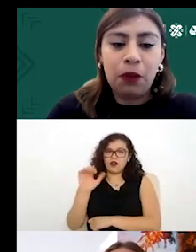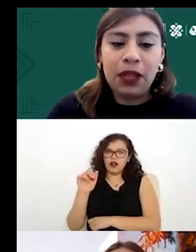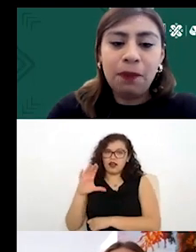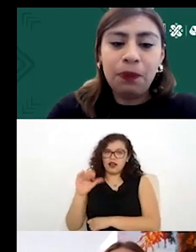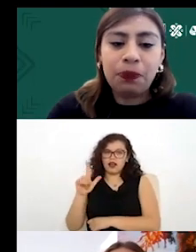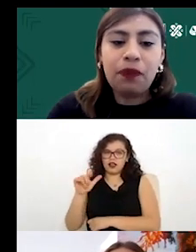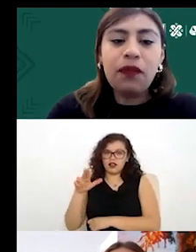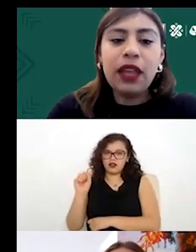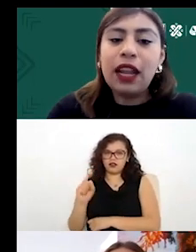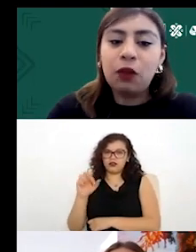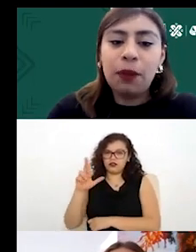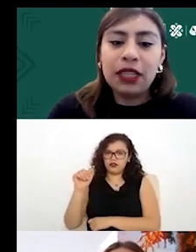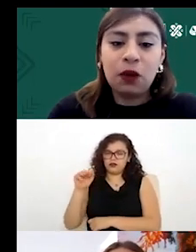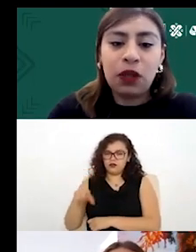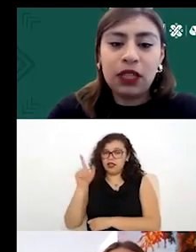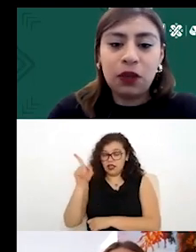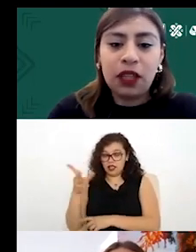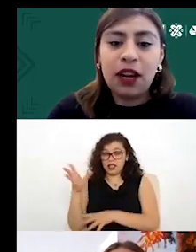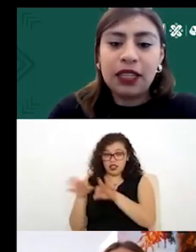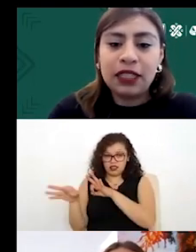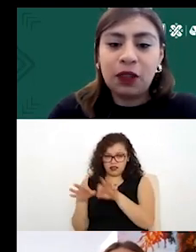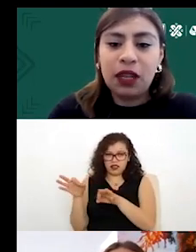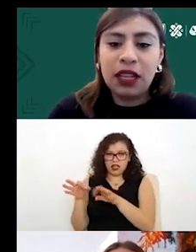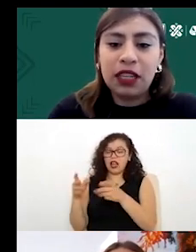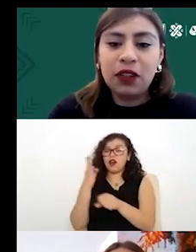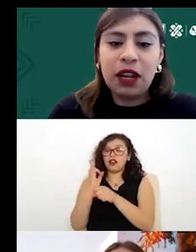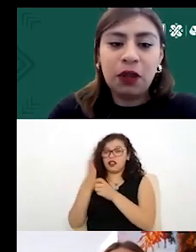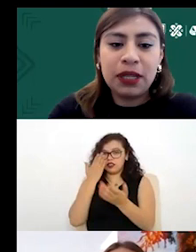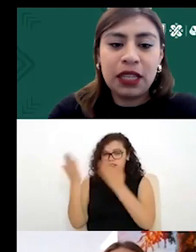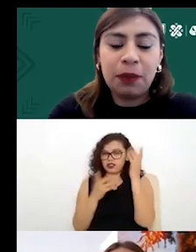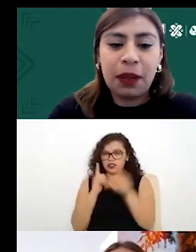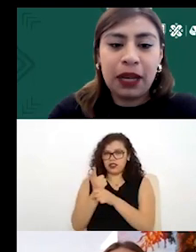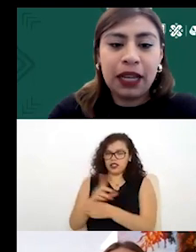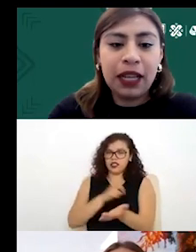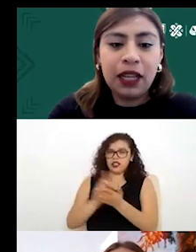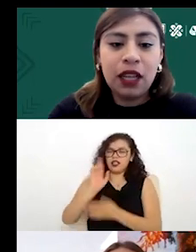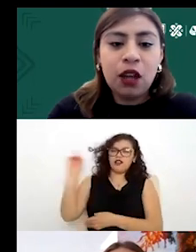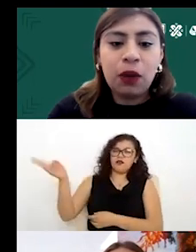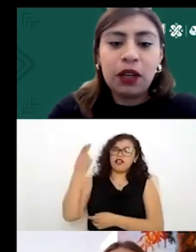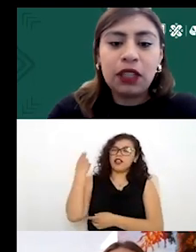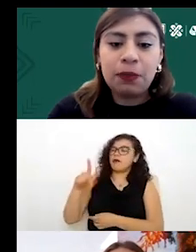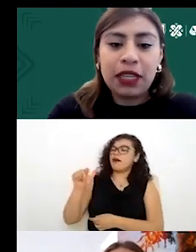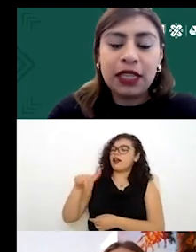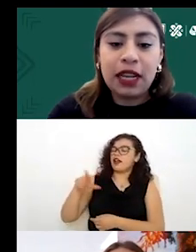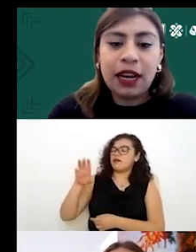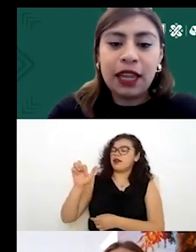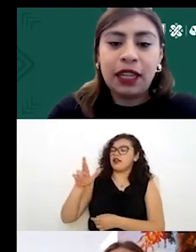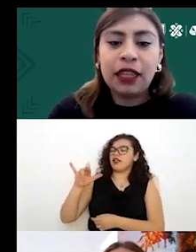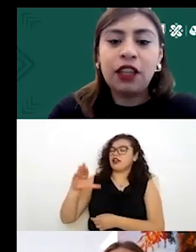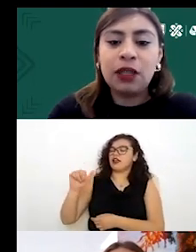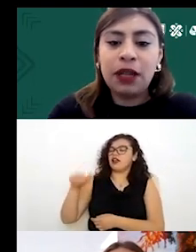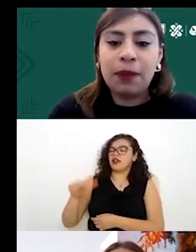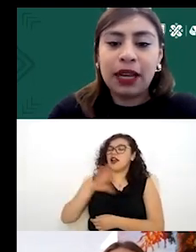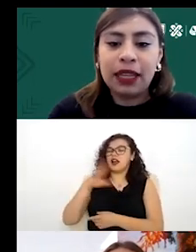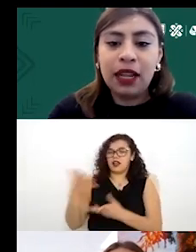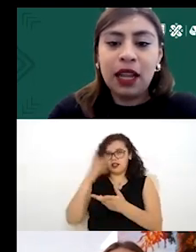Román Aponte. Él actualmente se encuentra estudiando la licenciatura en Derecho en la Universidad Panamericana. Cuenta con experiencia en el área de